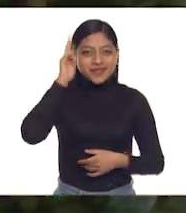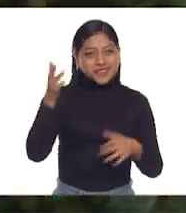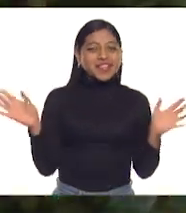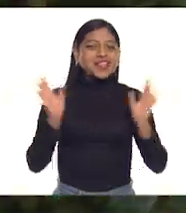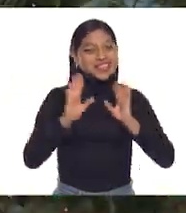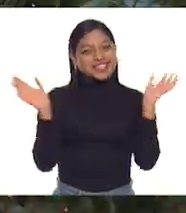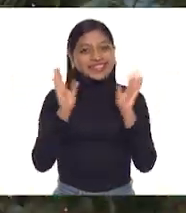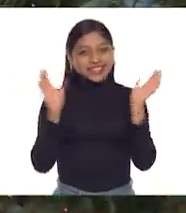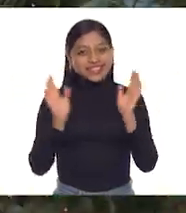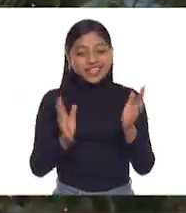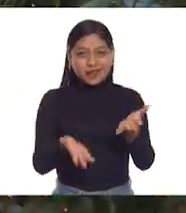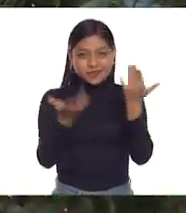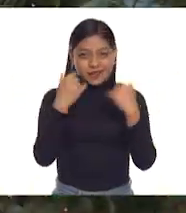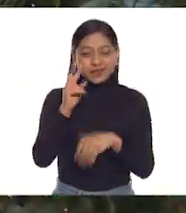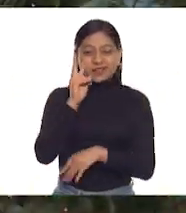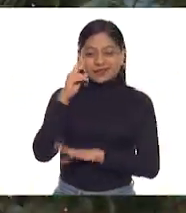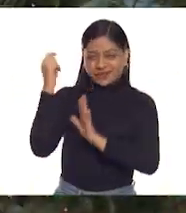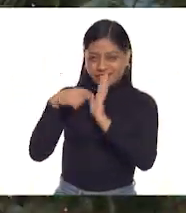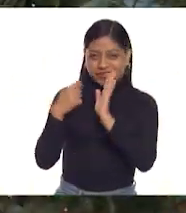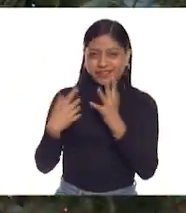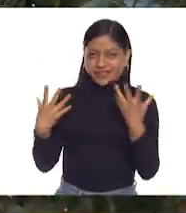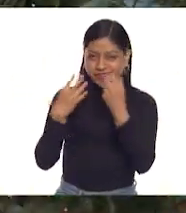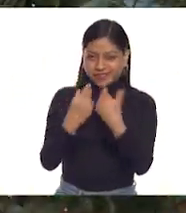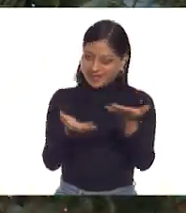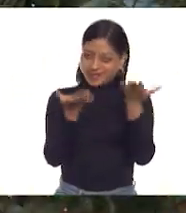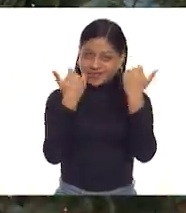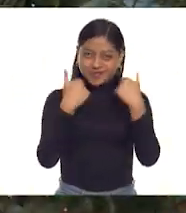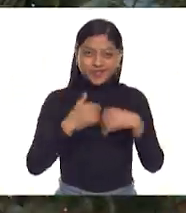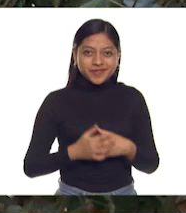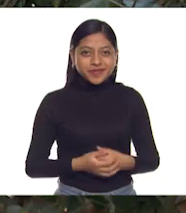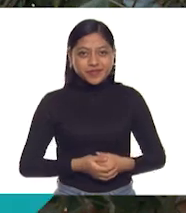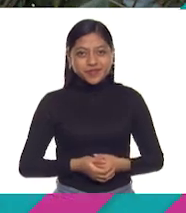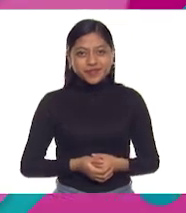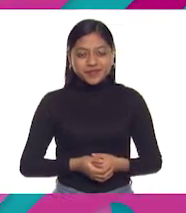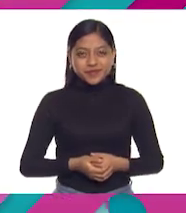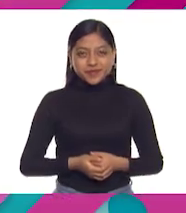¡Hola! Vamos a ver el siguiente video.